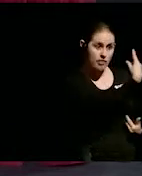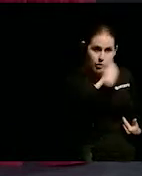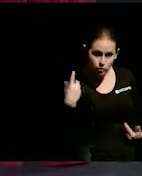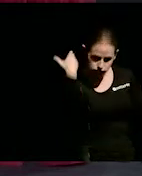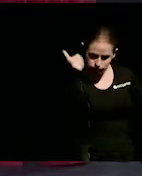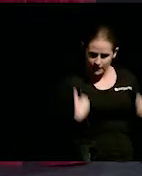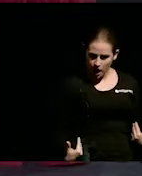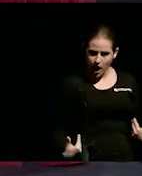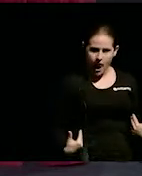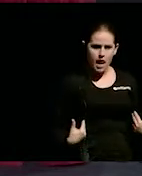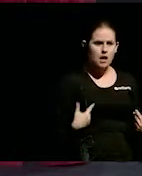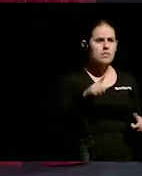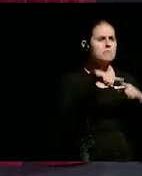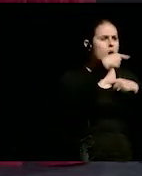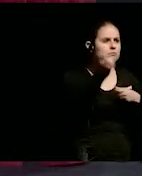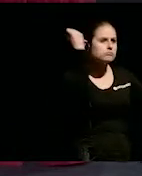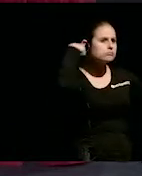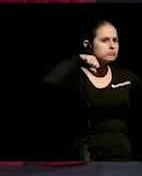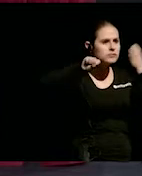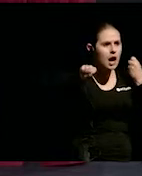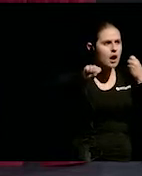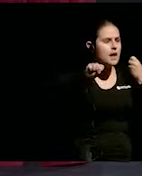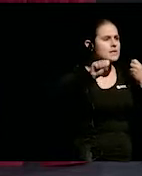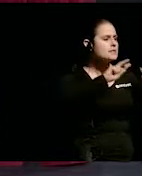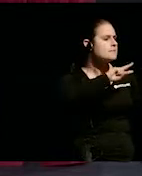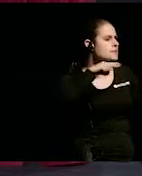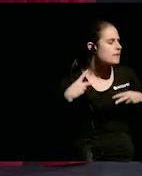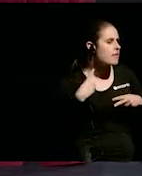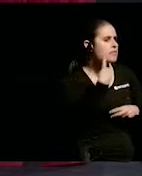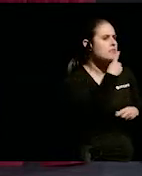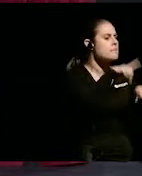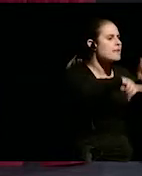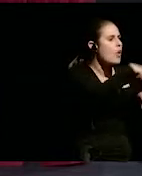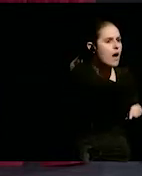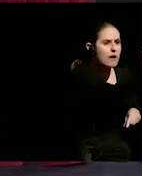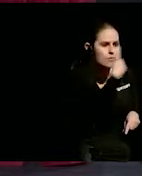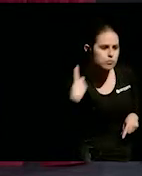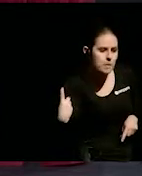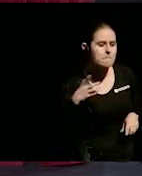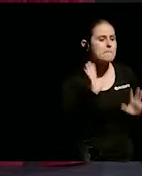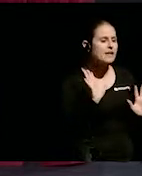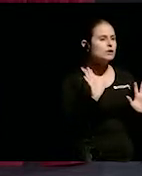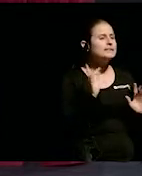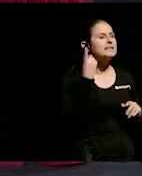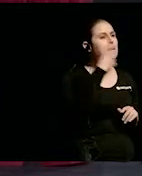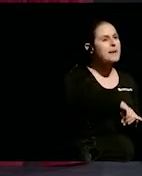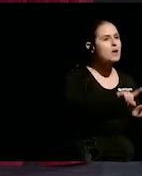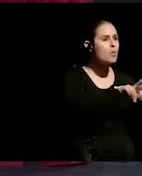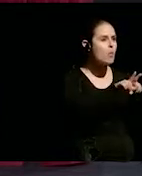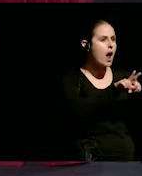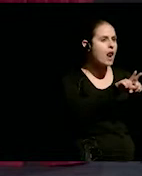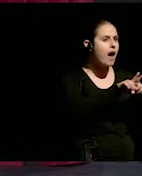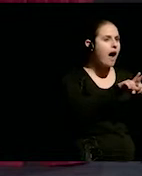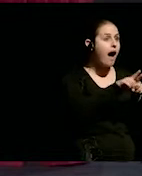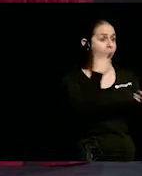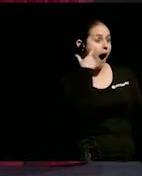se interpretaba convenientemente a su manera, pero al mismo tiempo que se armonizaba con las